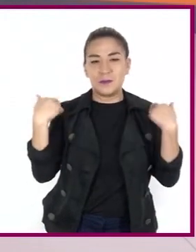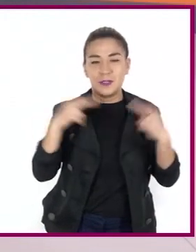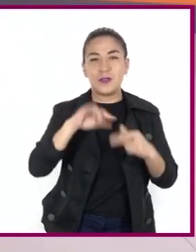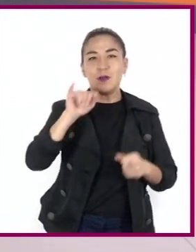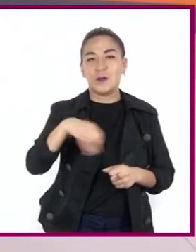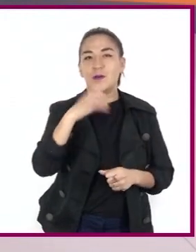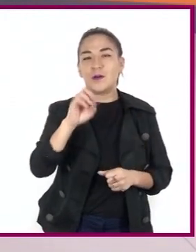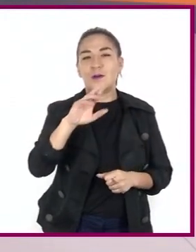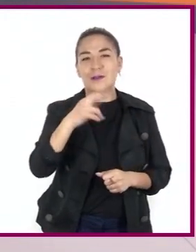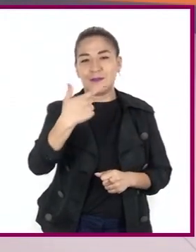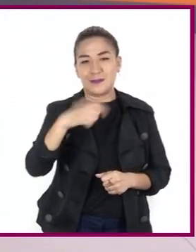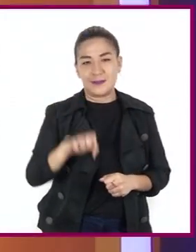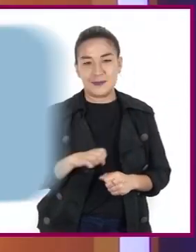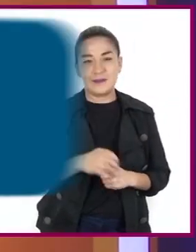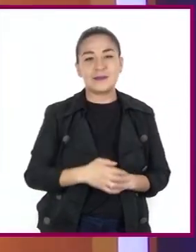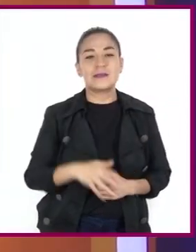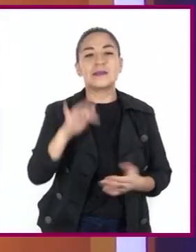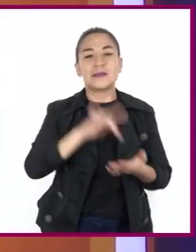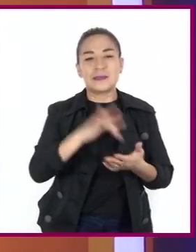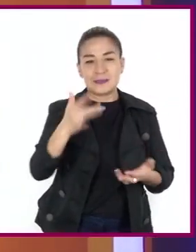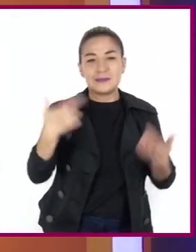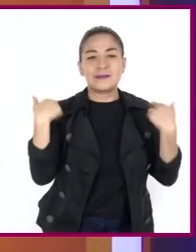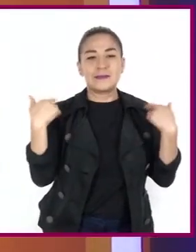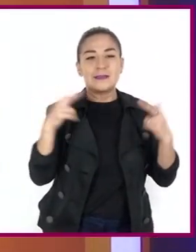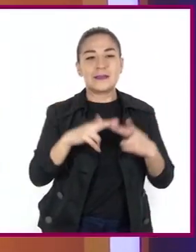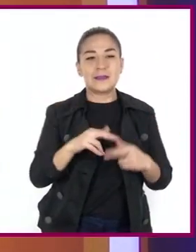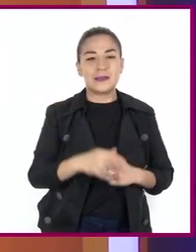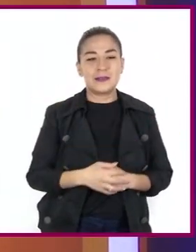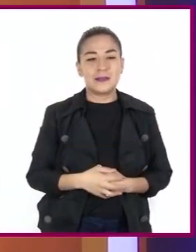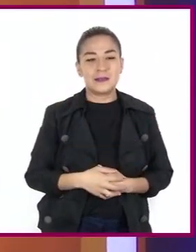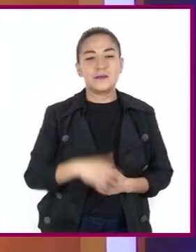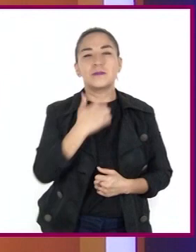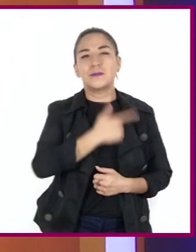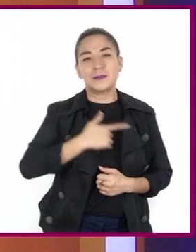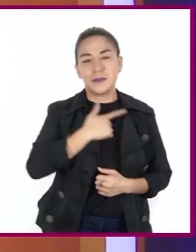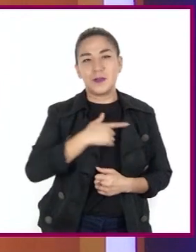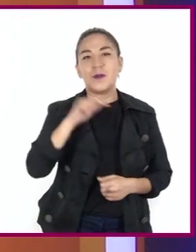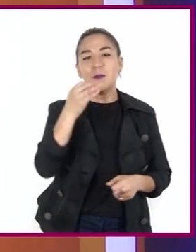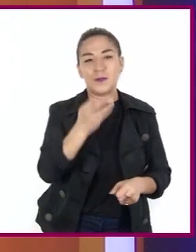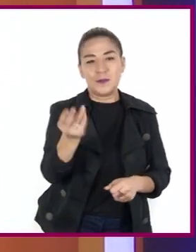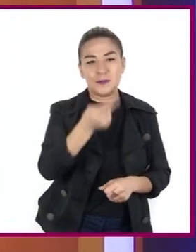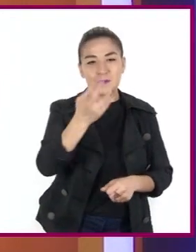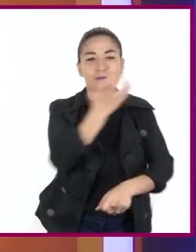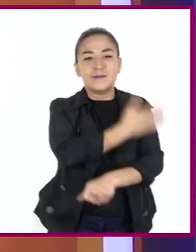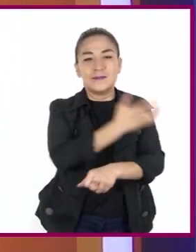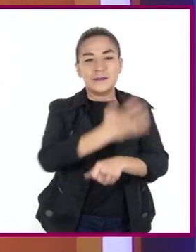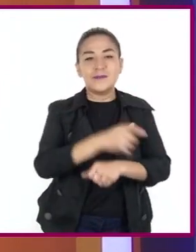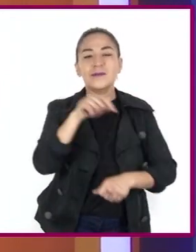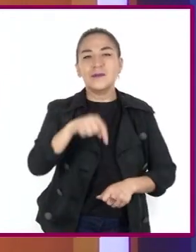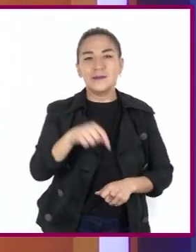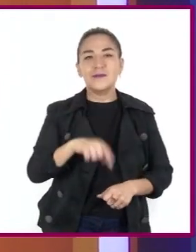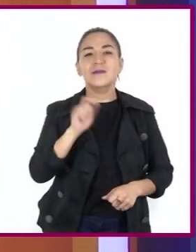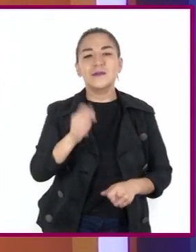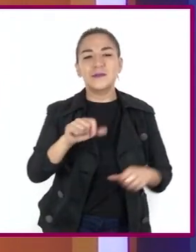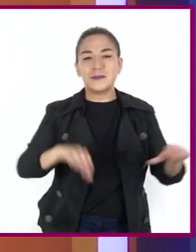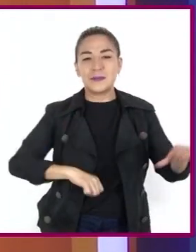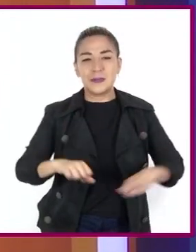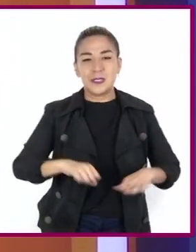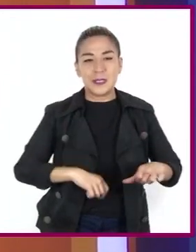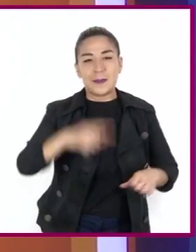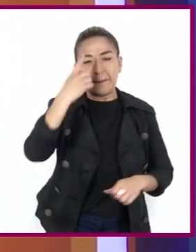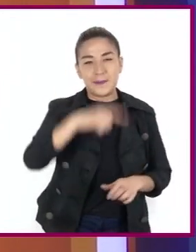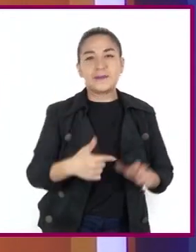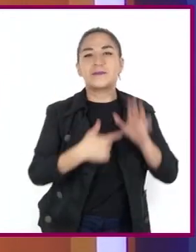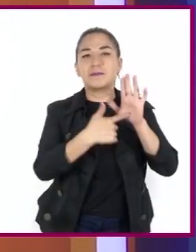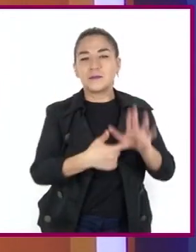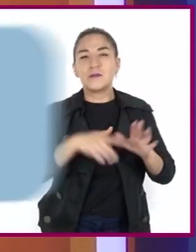Gómez Méndez. Gracias, maestro. Es un gusto que ustedes nos acompañen. En esta sesión, las actividades diseñadas